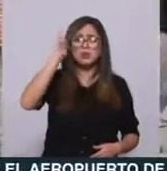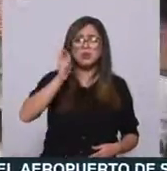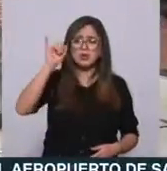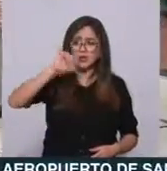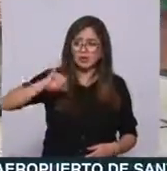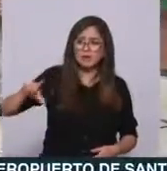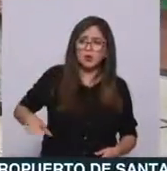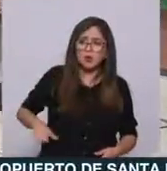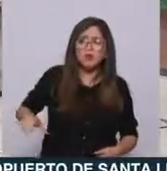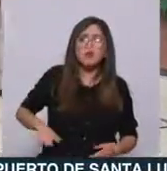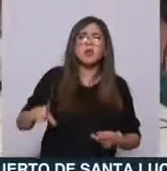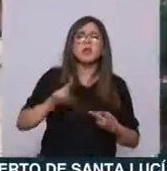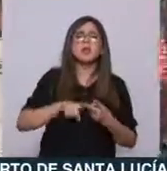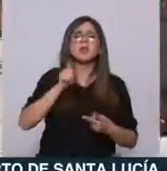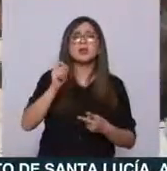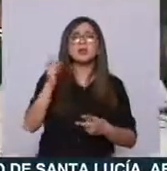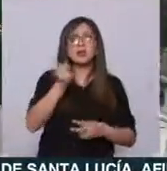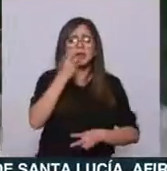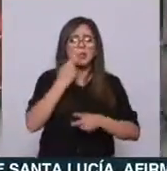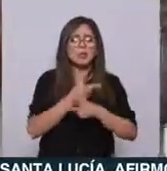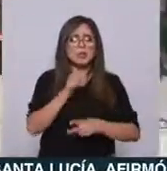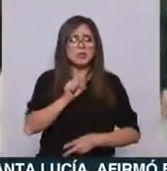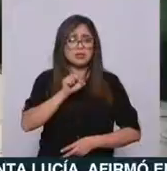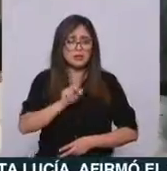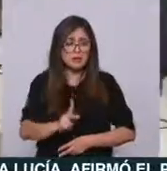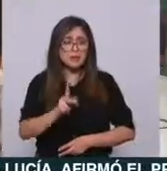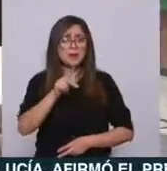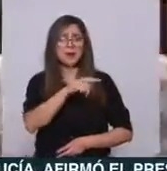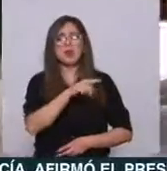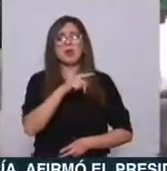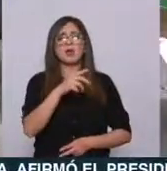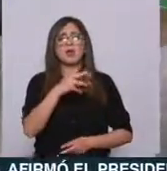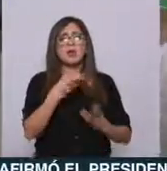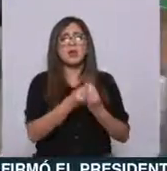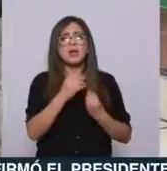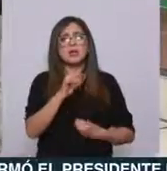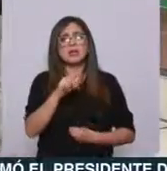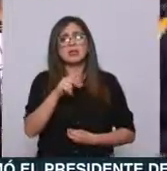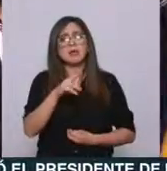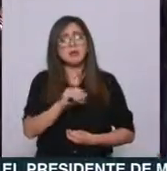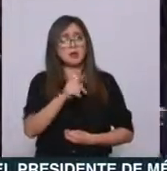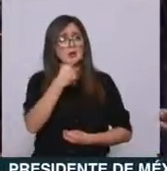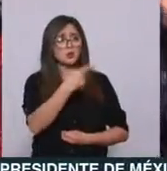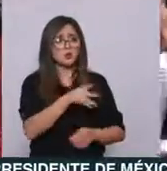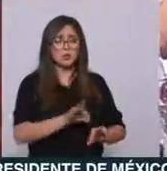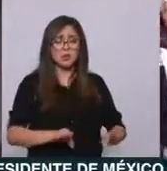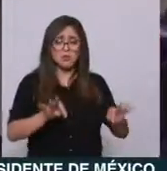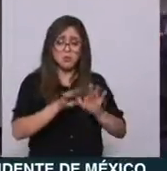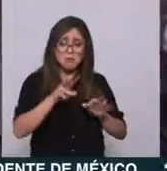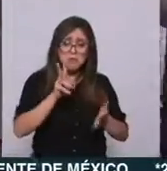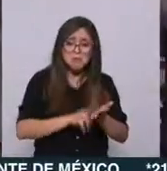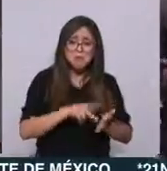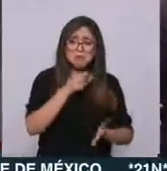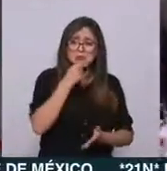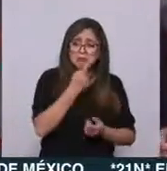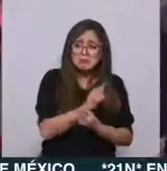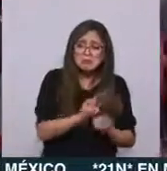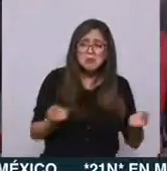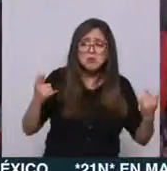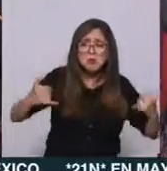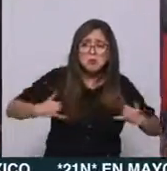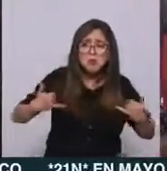y al secretario Moctezuma Barragán el interés superior de los derechos de los niños, niñas y